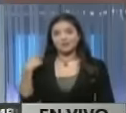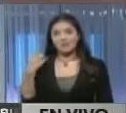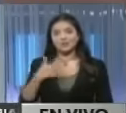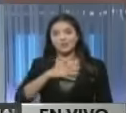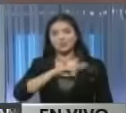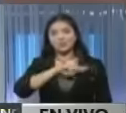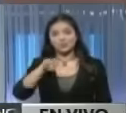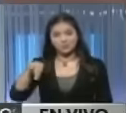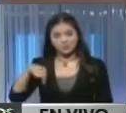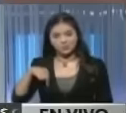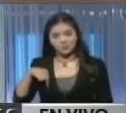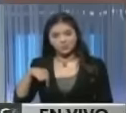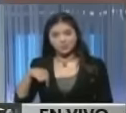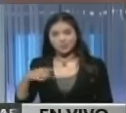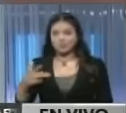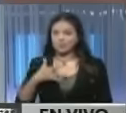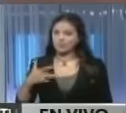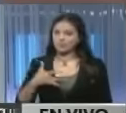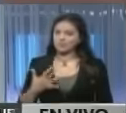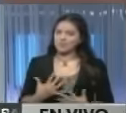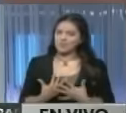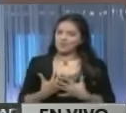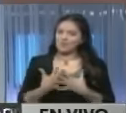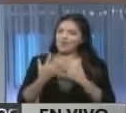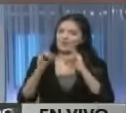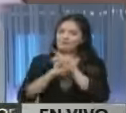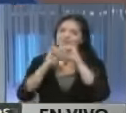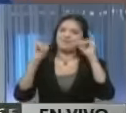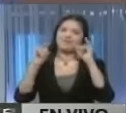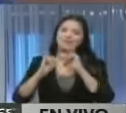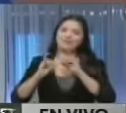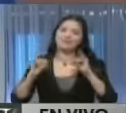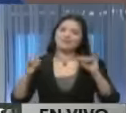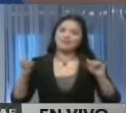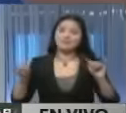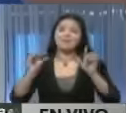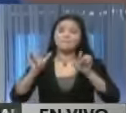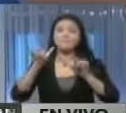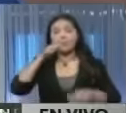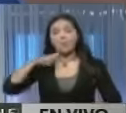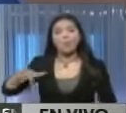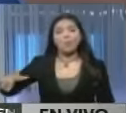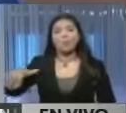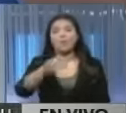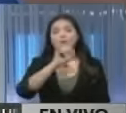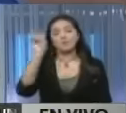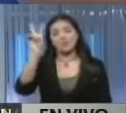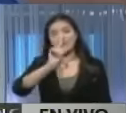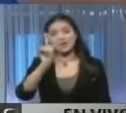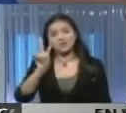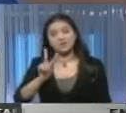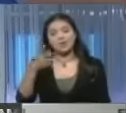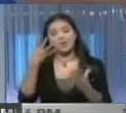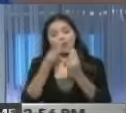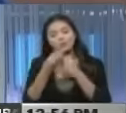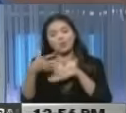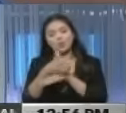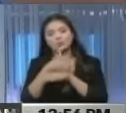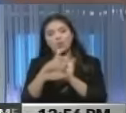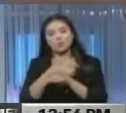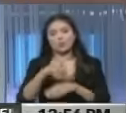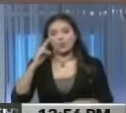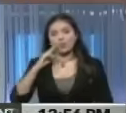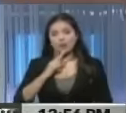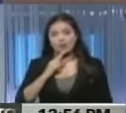nosotros nos sentíamos y nos sentimos felices de que fue el pueblo de Venezuela con su gobierno